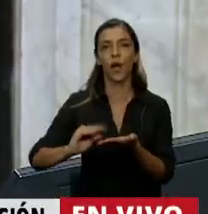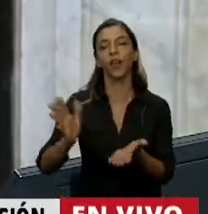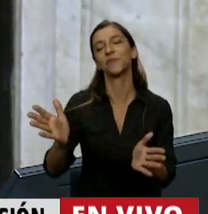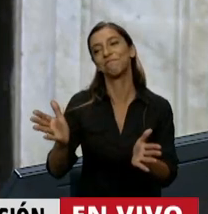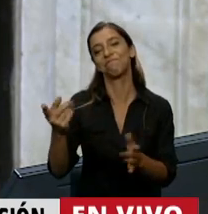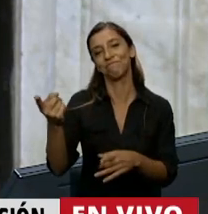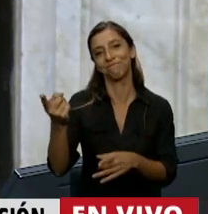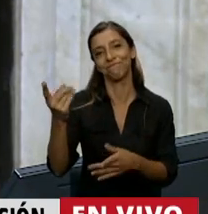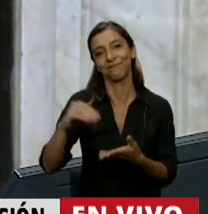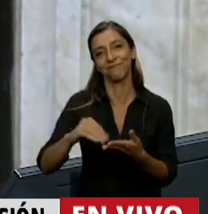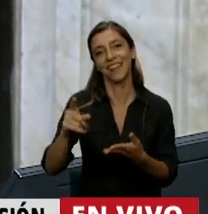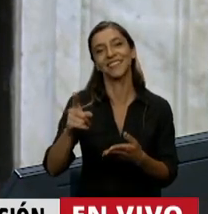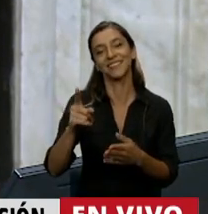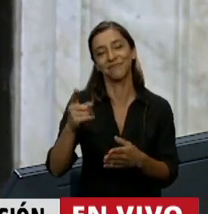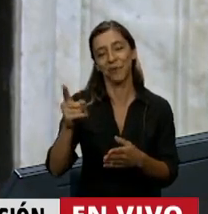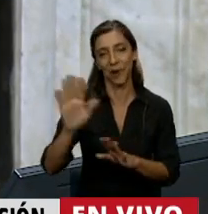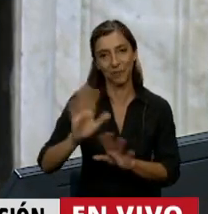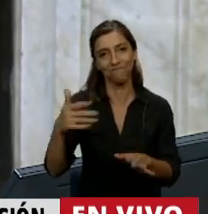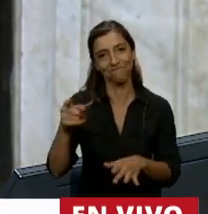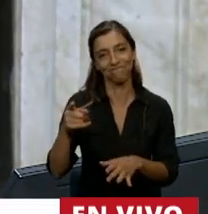otro sanitarista, el diputado Luis Di Giacomo.